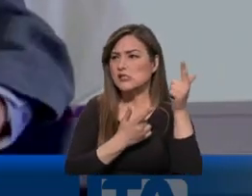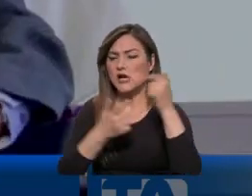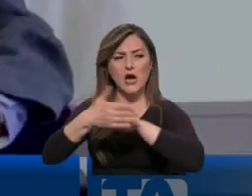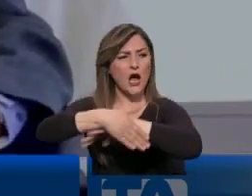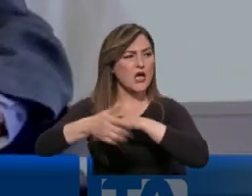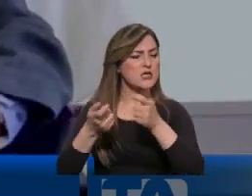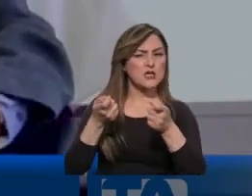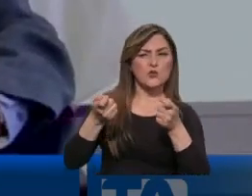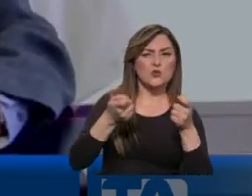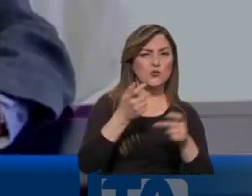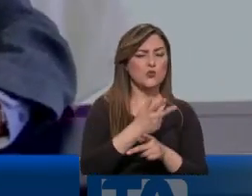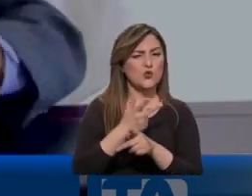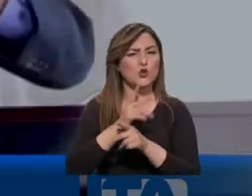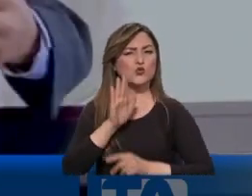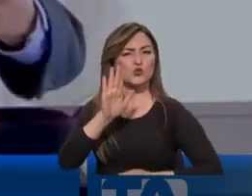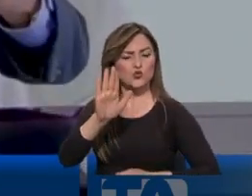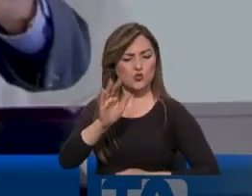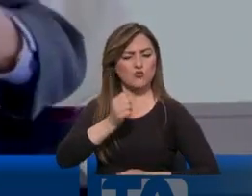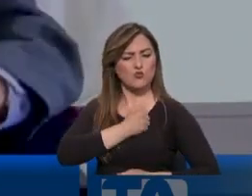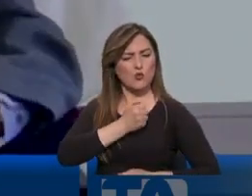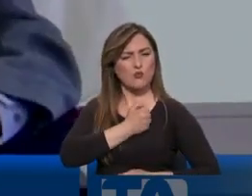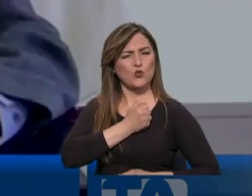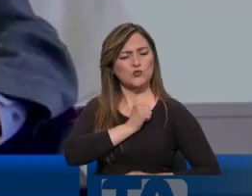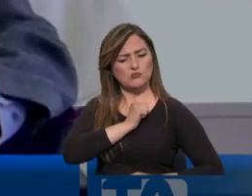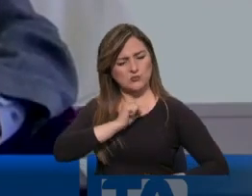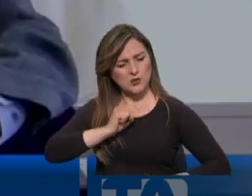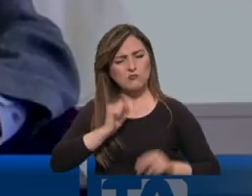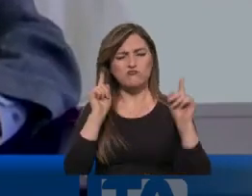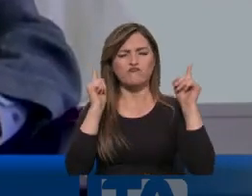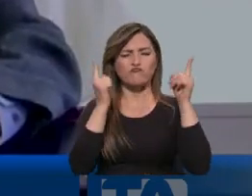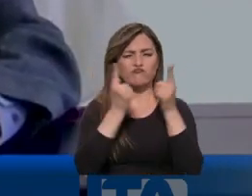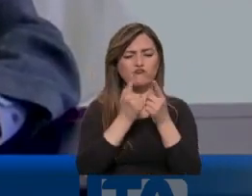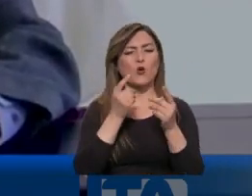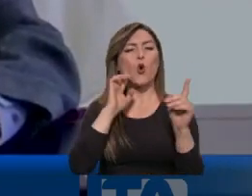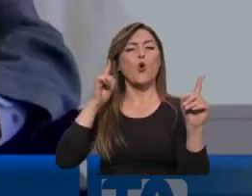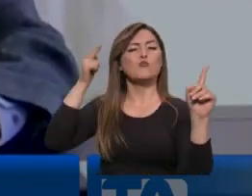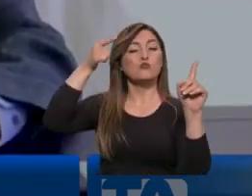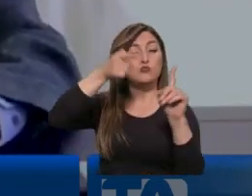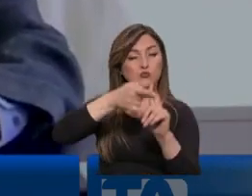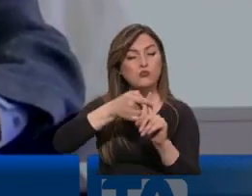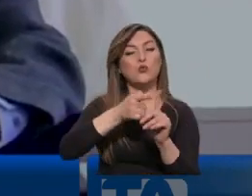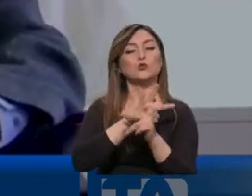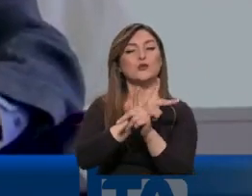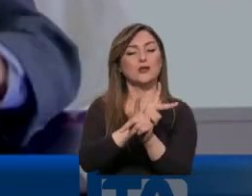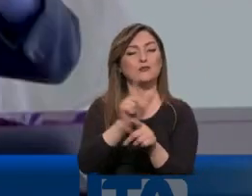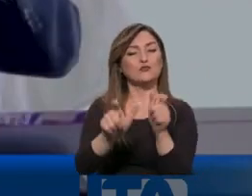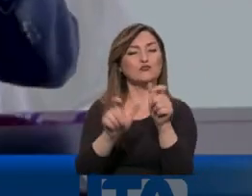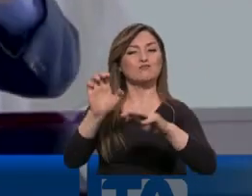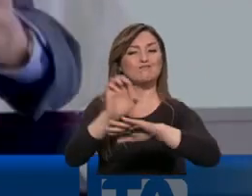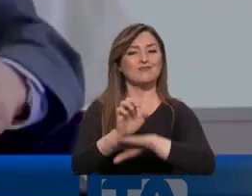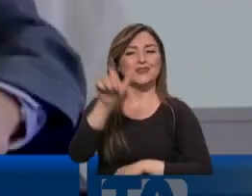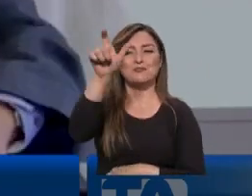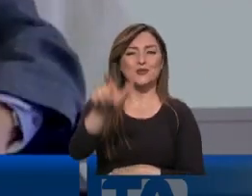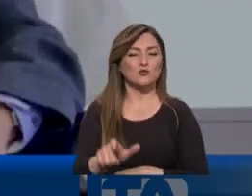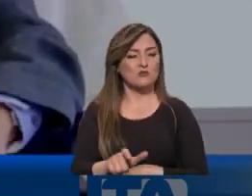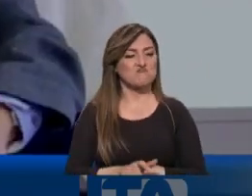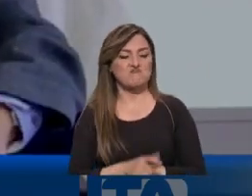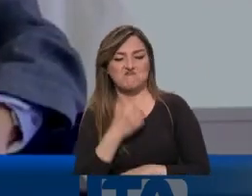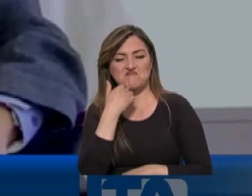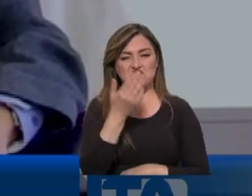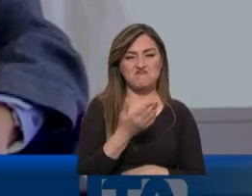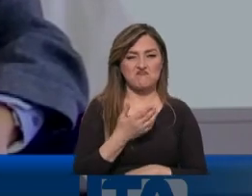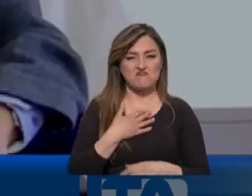calles, cumpliendo su sagrada misión de proteger al pueblo ecuatoriano, este sujeto